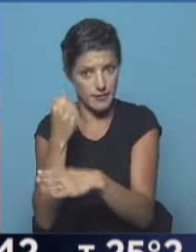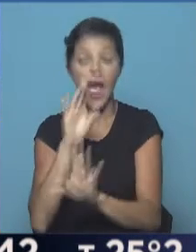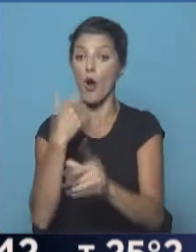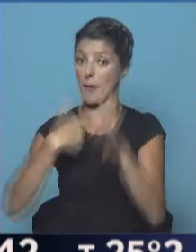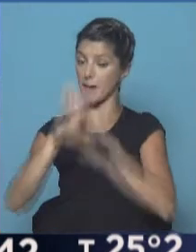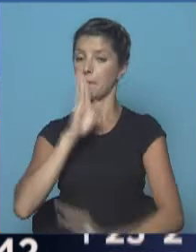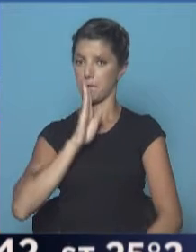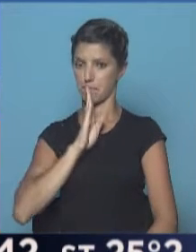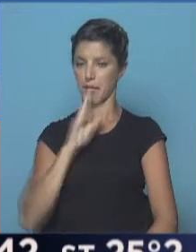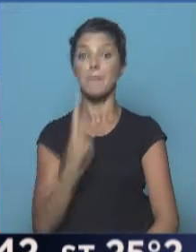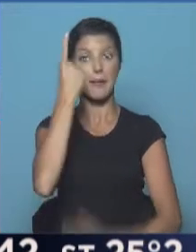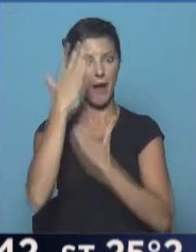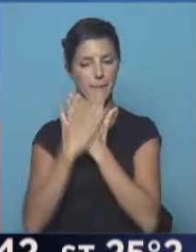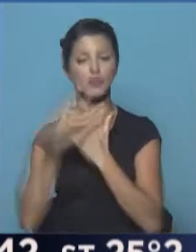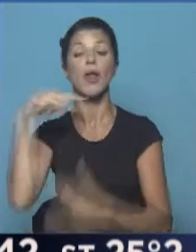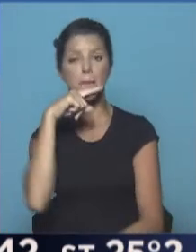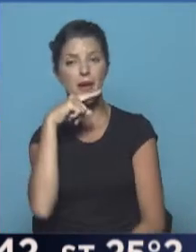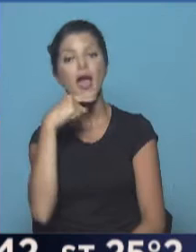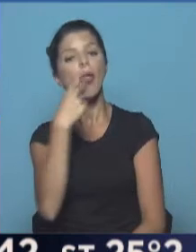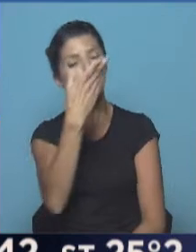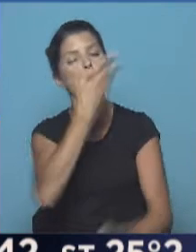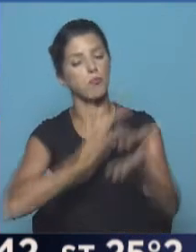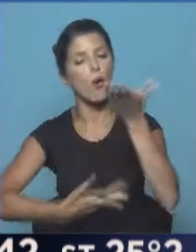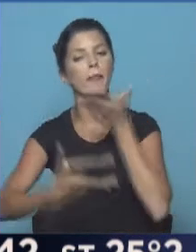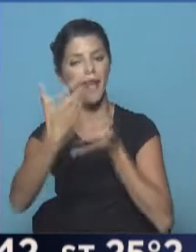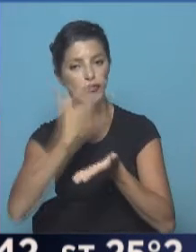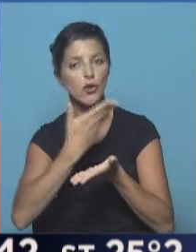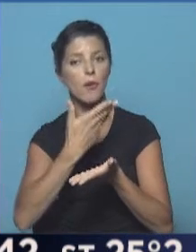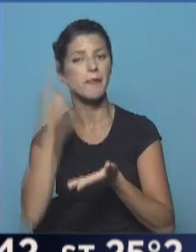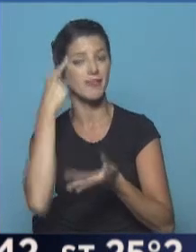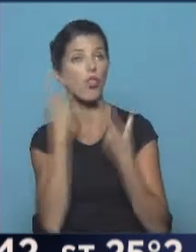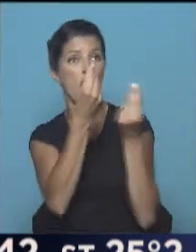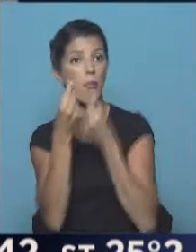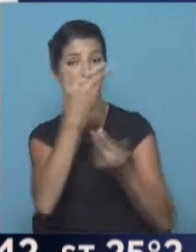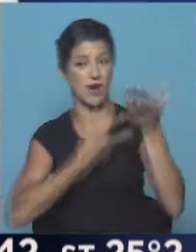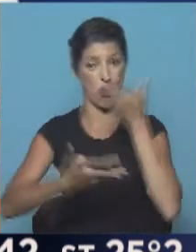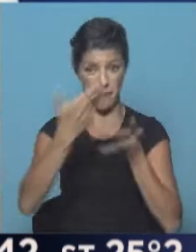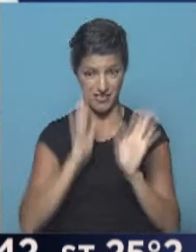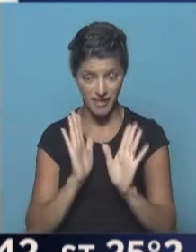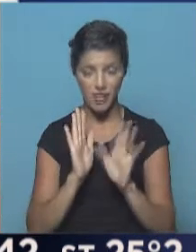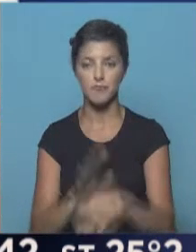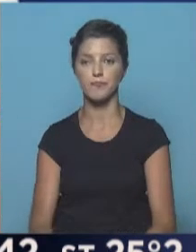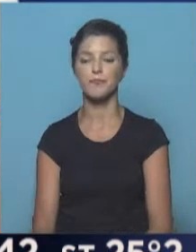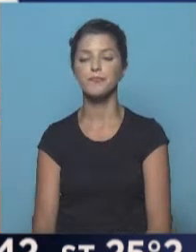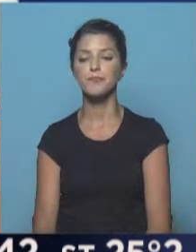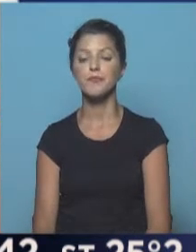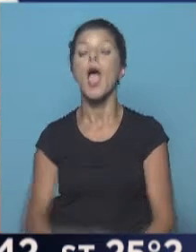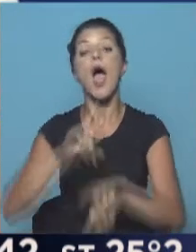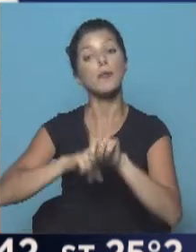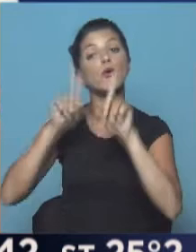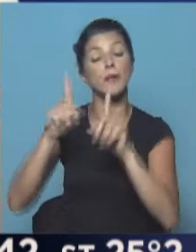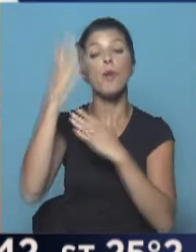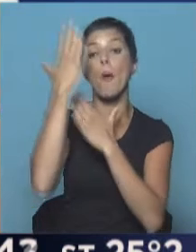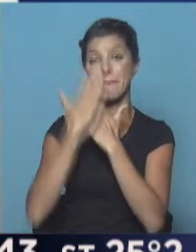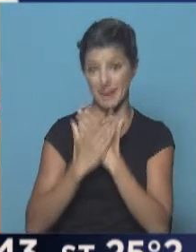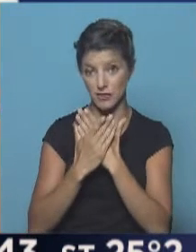Angela Merkel ofreció a Trump su estrecha cooperación basada en los valores compartidos. Por su parte, el ministro de Asuntos